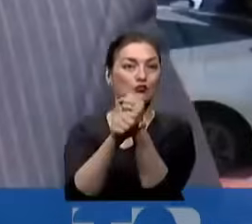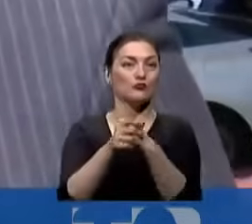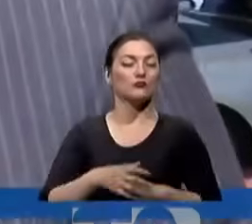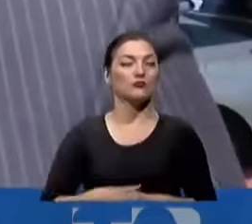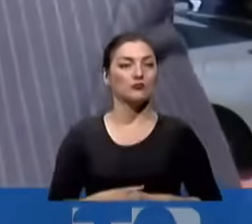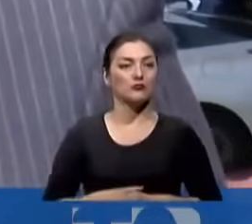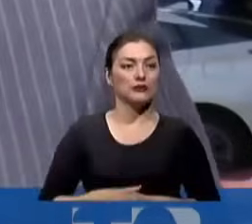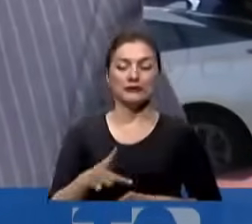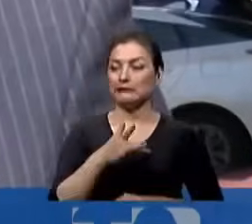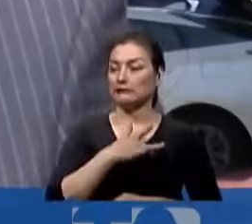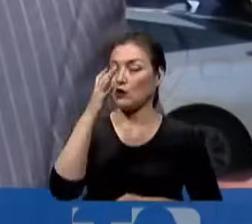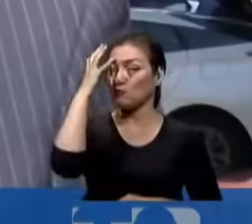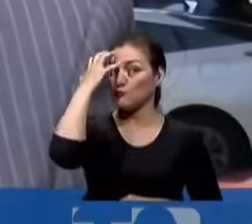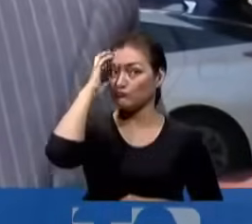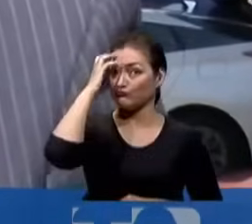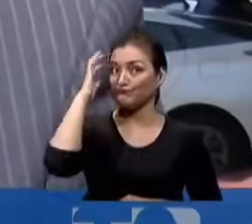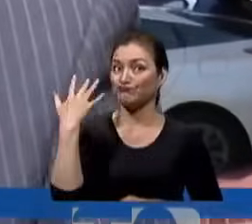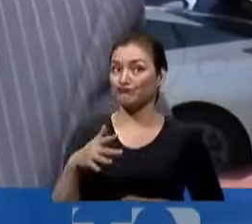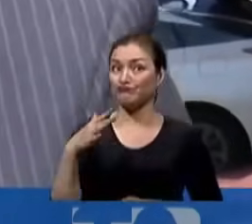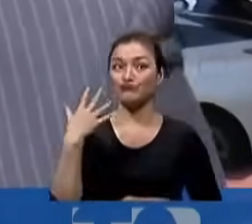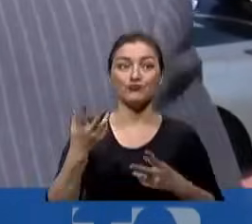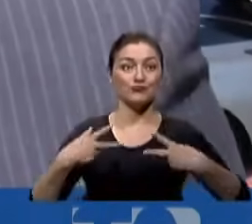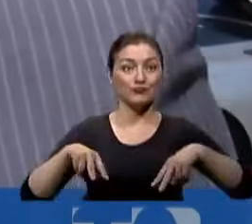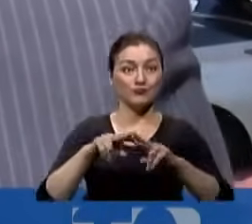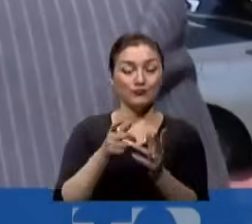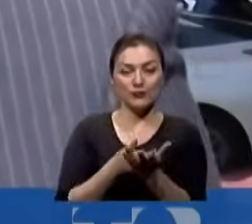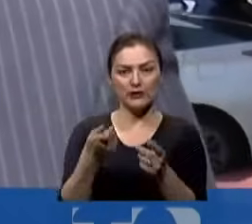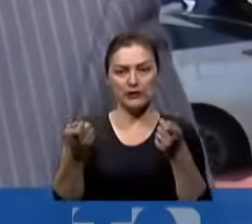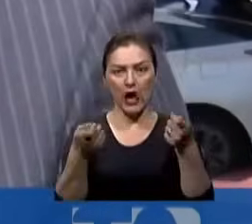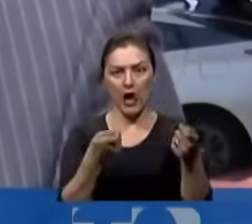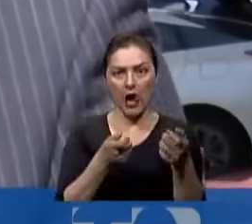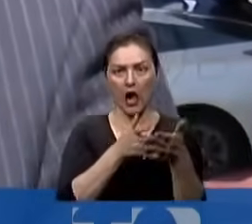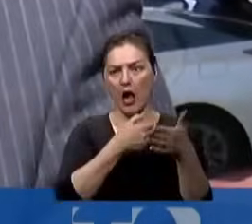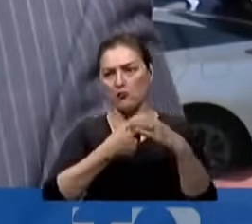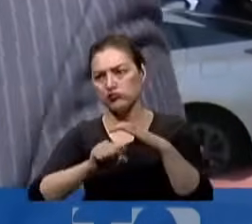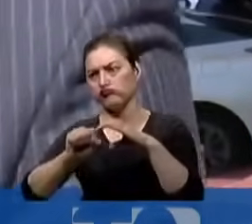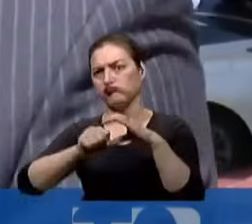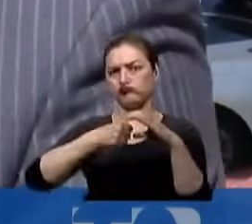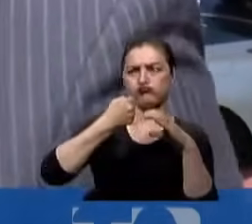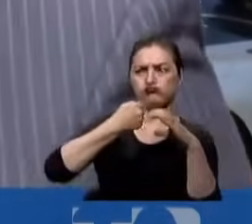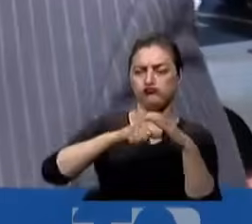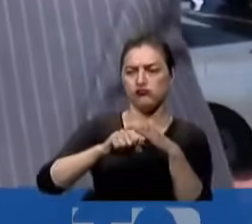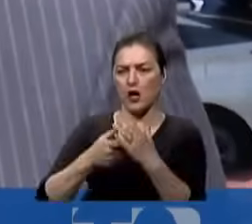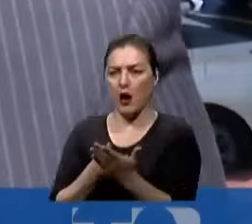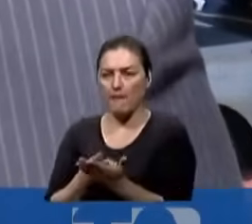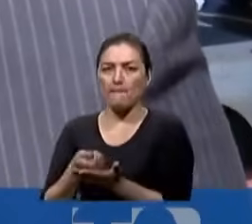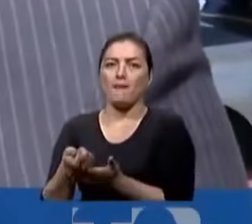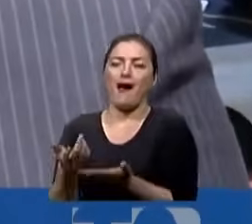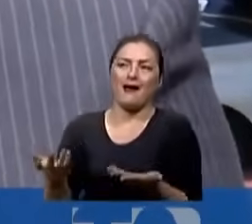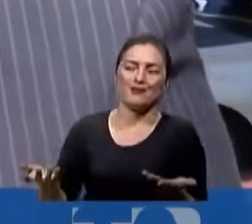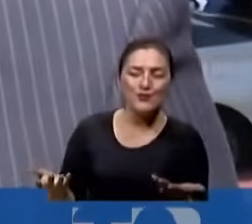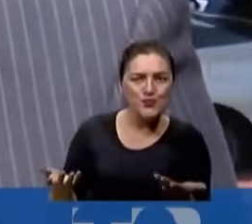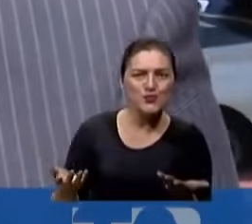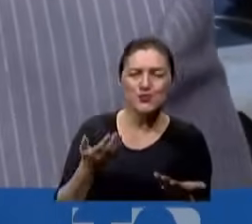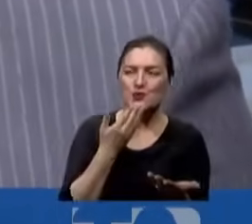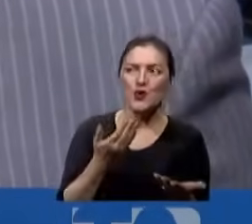Estamos sumamente preocupados frente a lo que significa el costo de la operación del metro para la ciudad en contraprestación a los